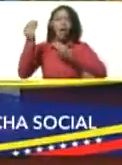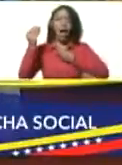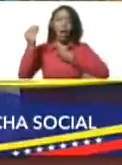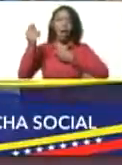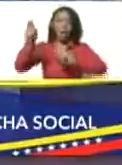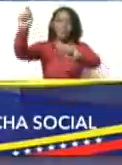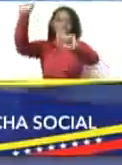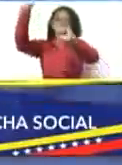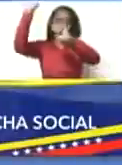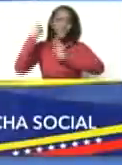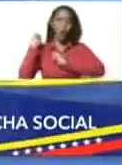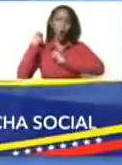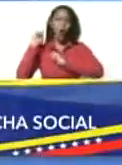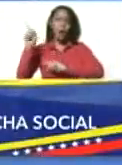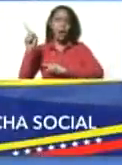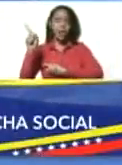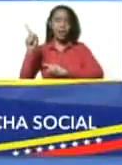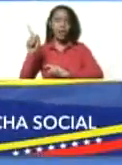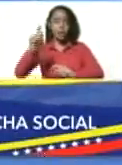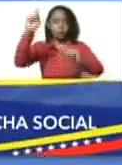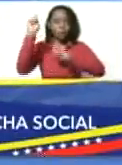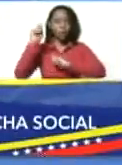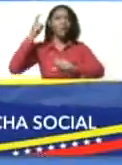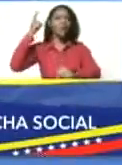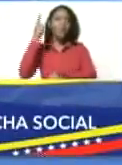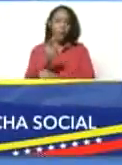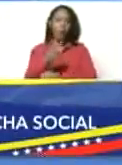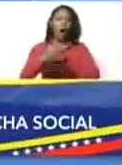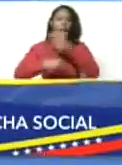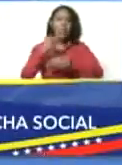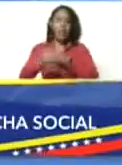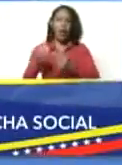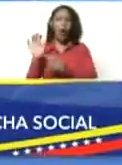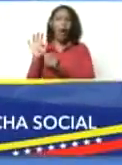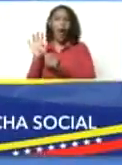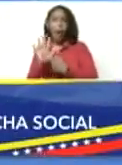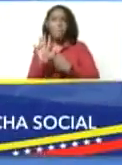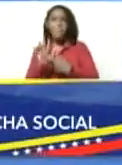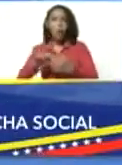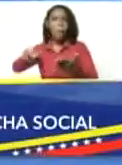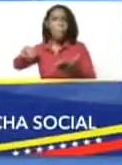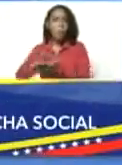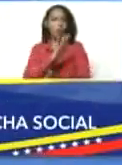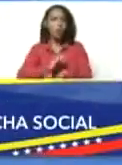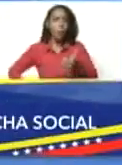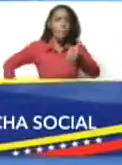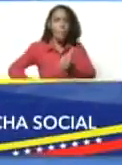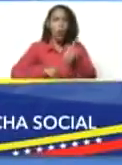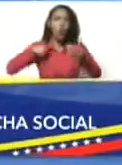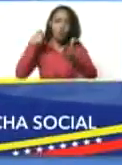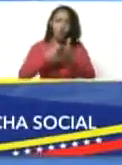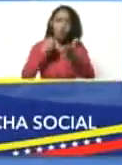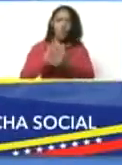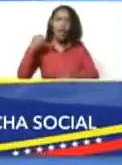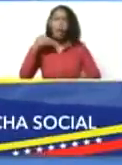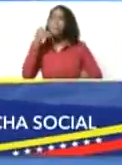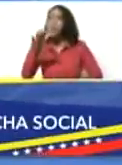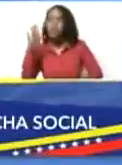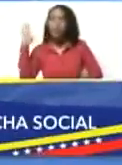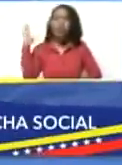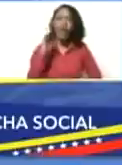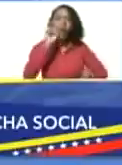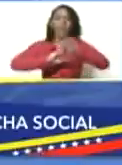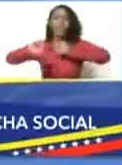legado, y ese legado debemos tomarla como ejemplo e impulso para las luchas que están por venir en